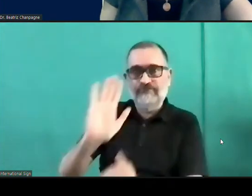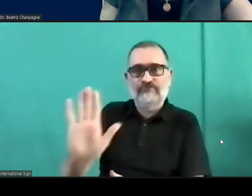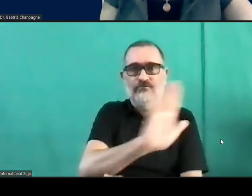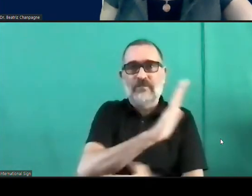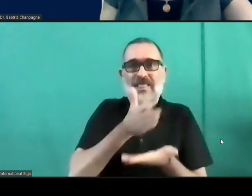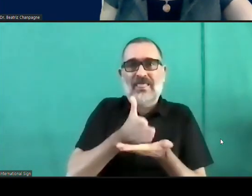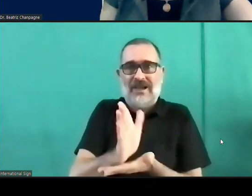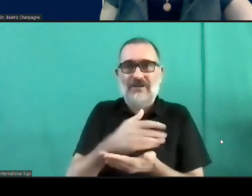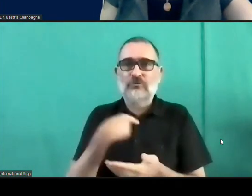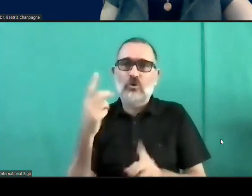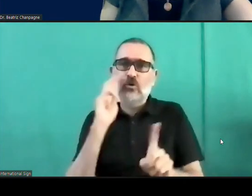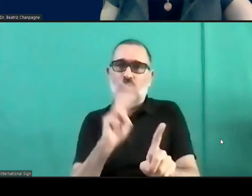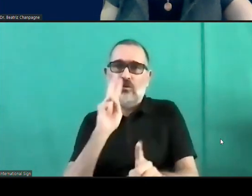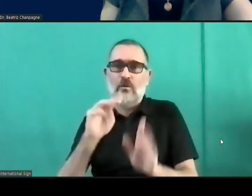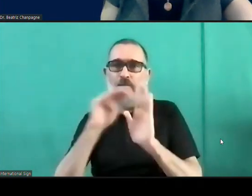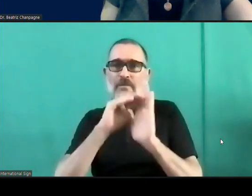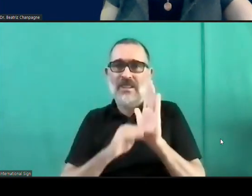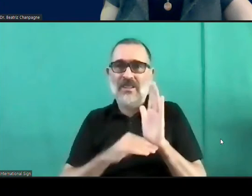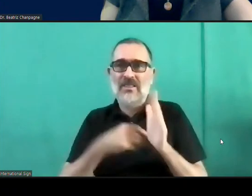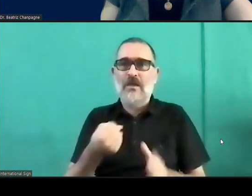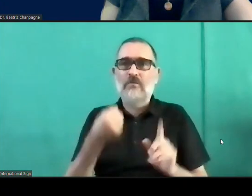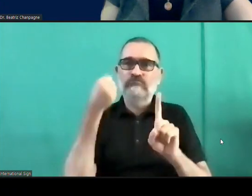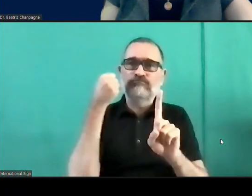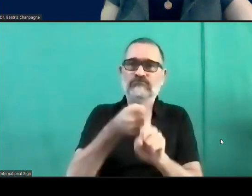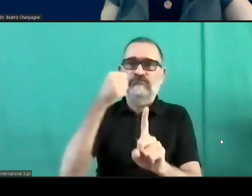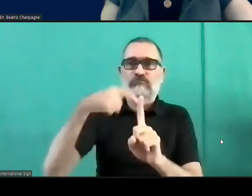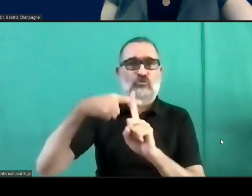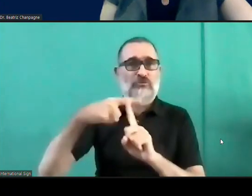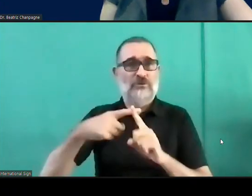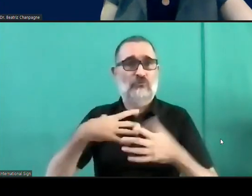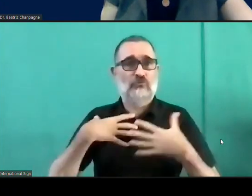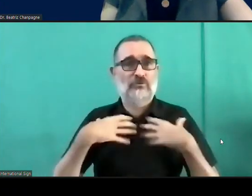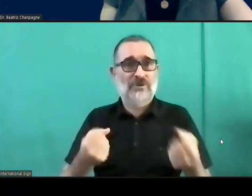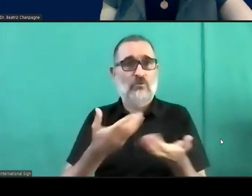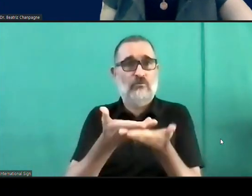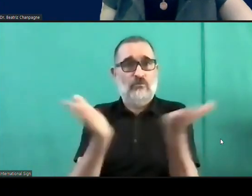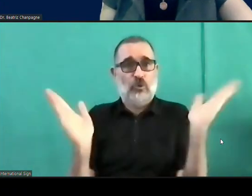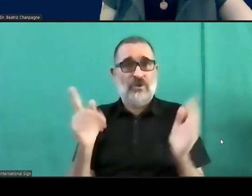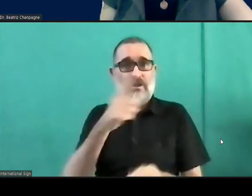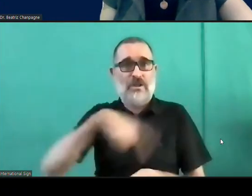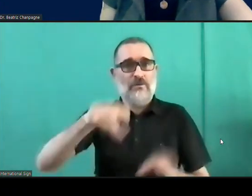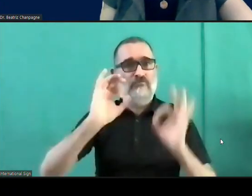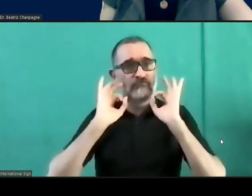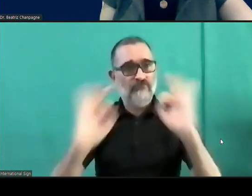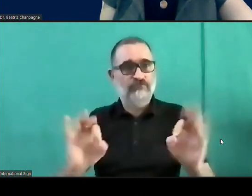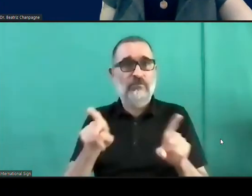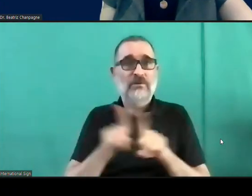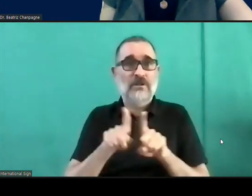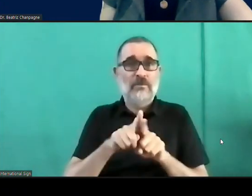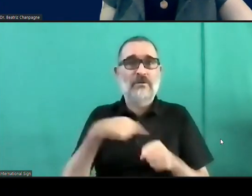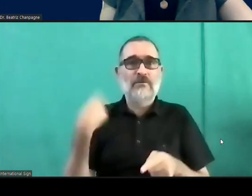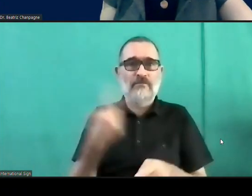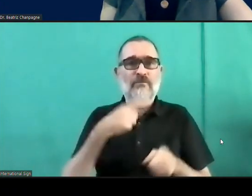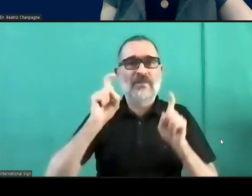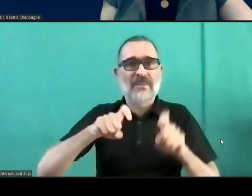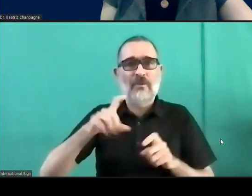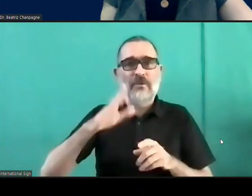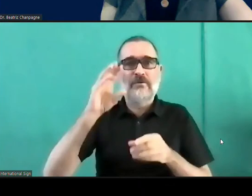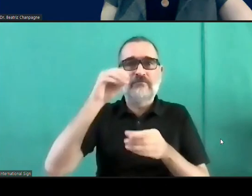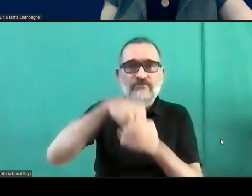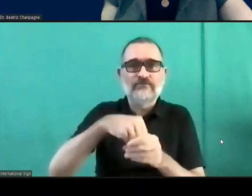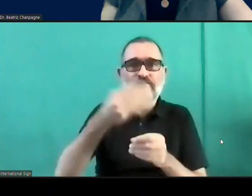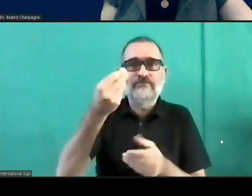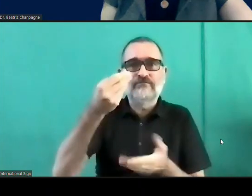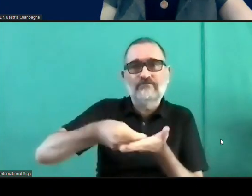y en este caso vamos a darle esta esta narrativa la media de impuestos que efectivamente es uno de los de los espacios en donde más